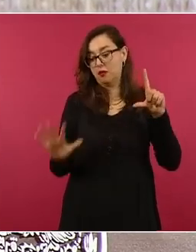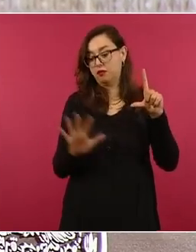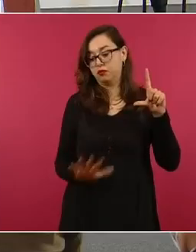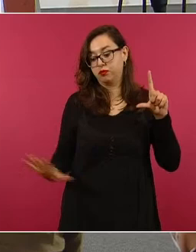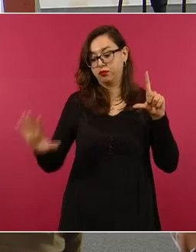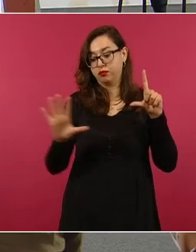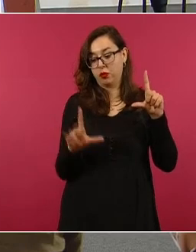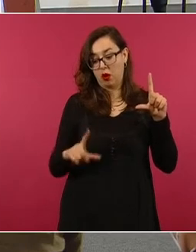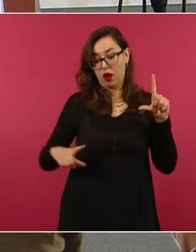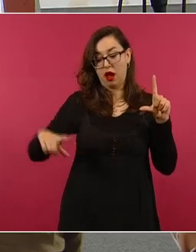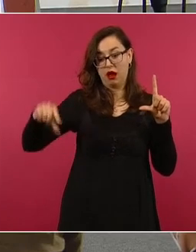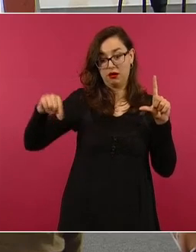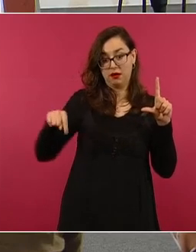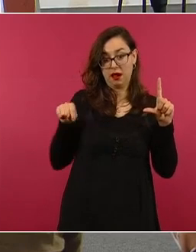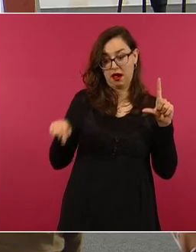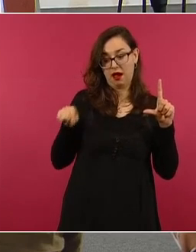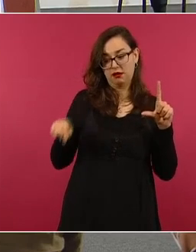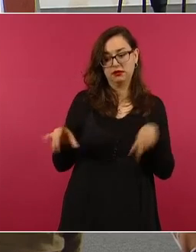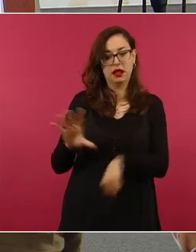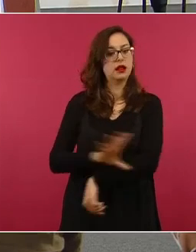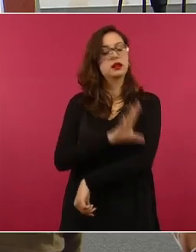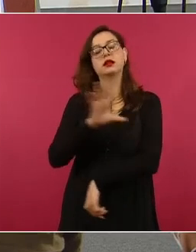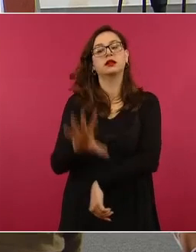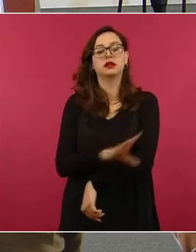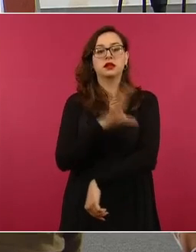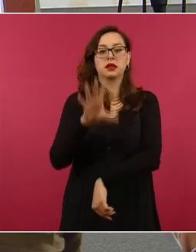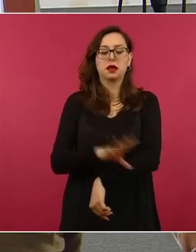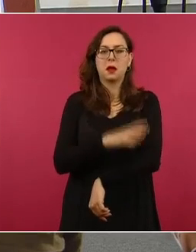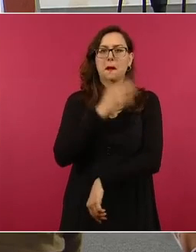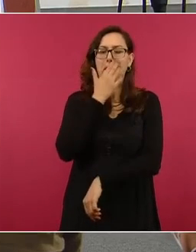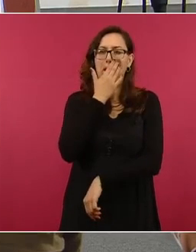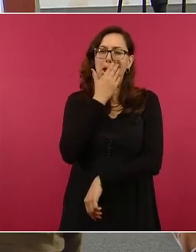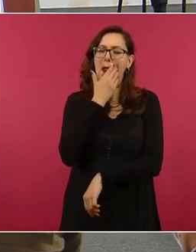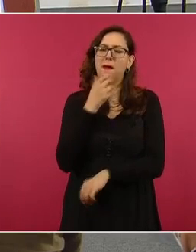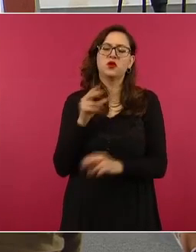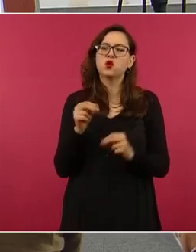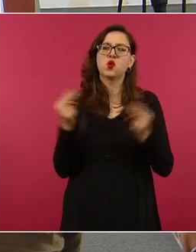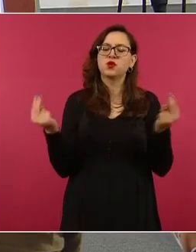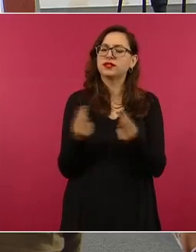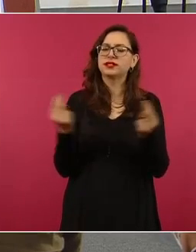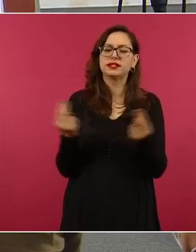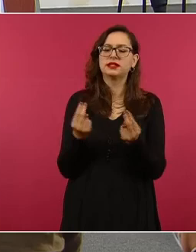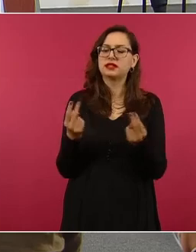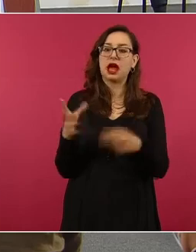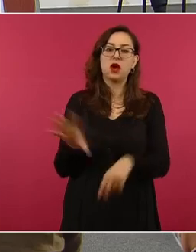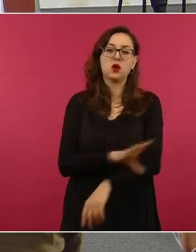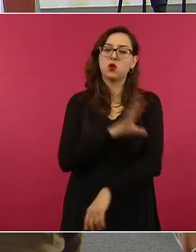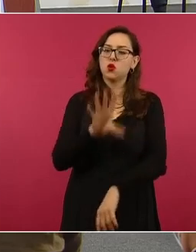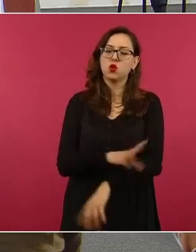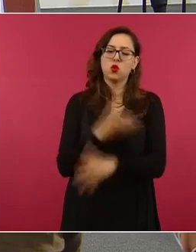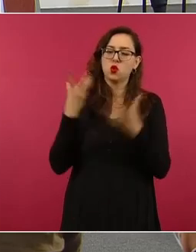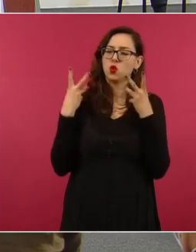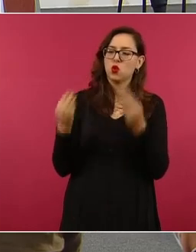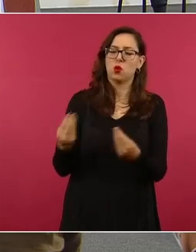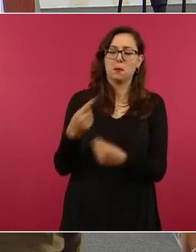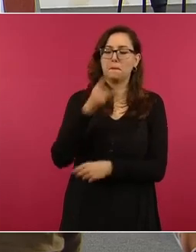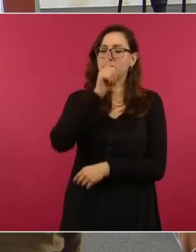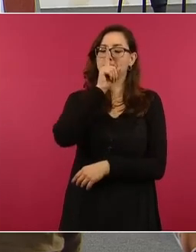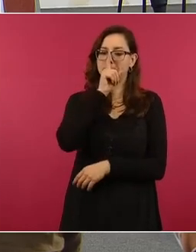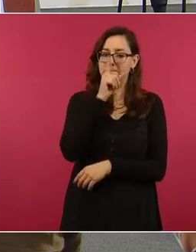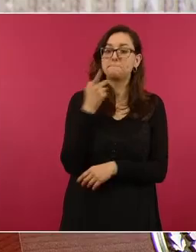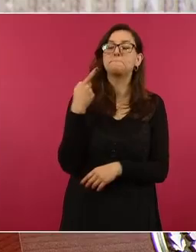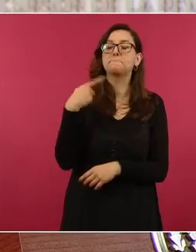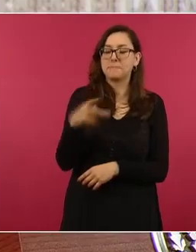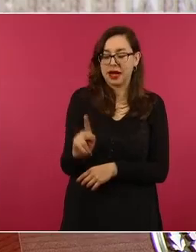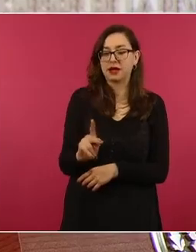Yucatán. Es muy poco lo que se requiere, pero también esto nos ayuda a